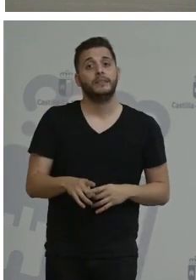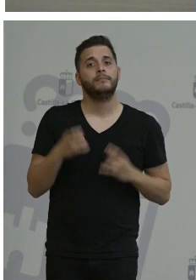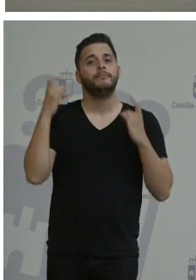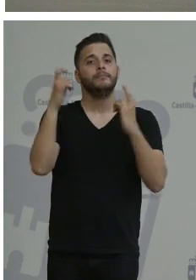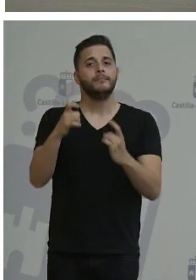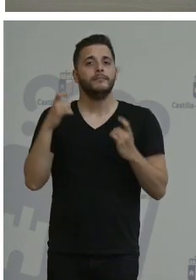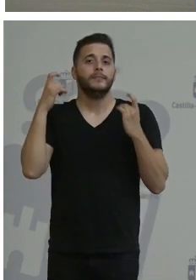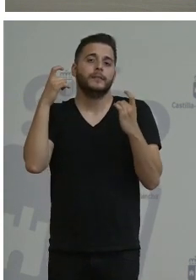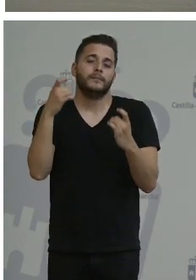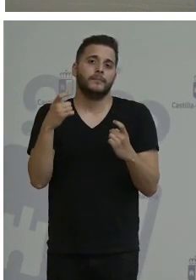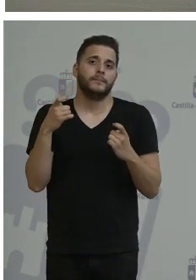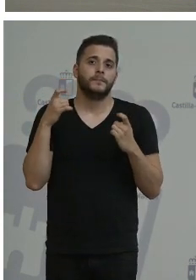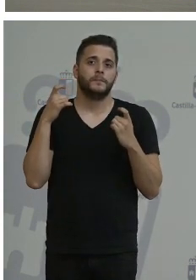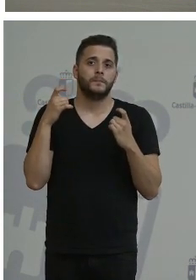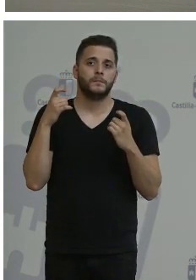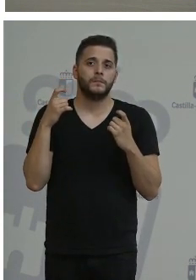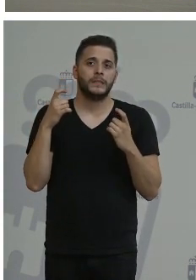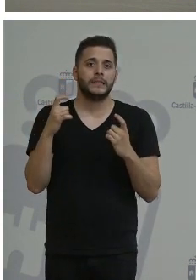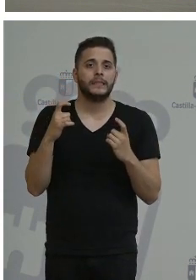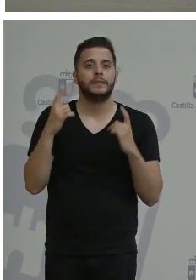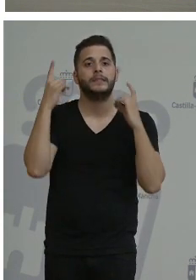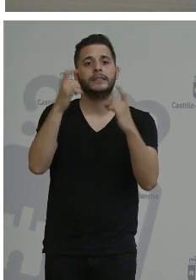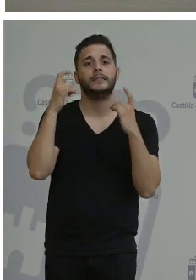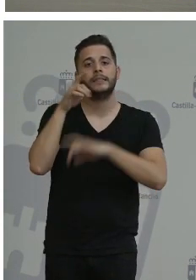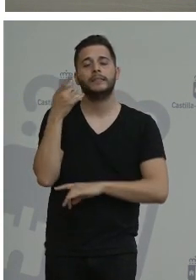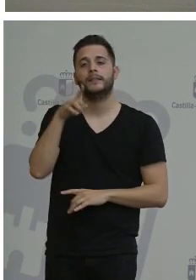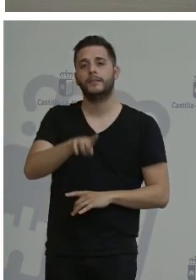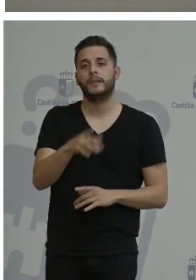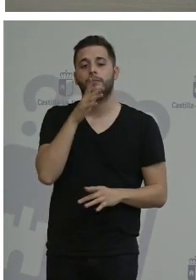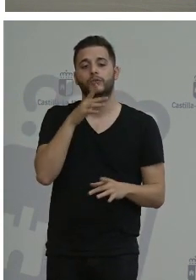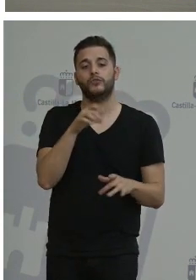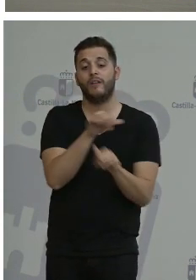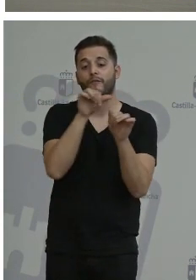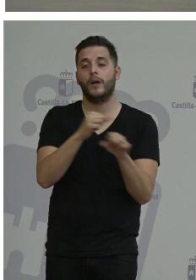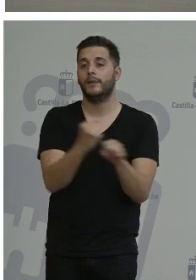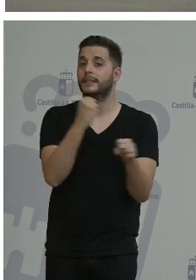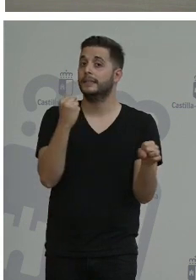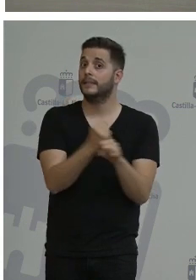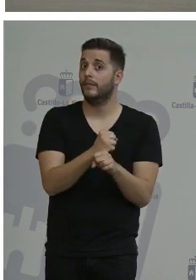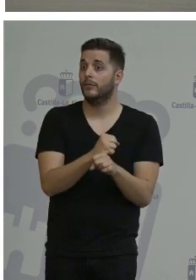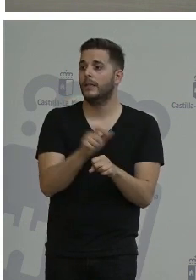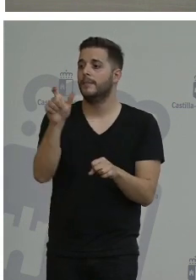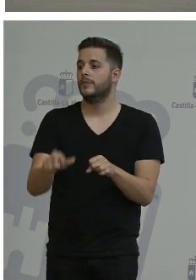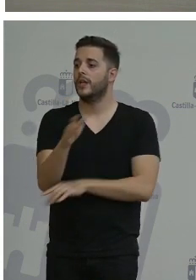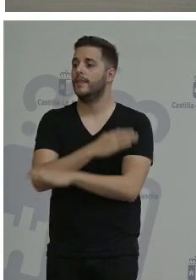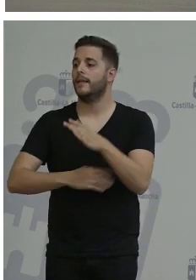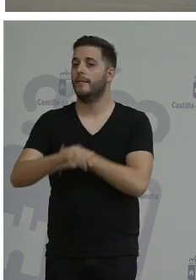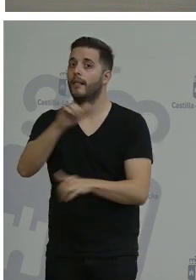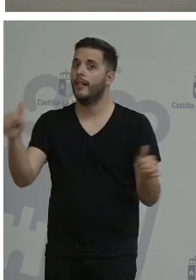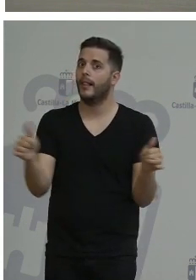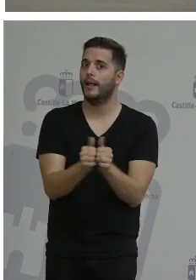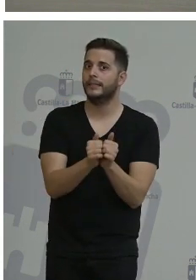cómo va a mejorar también todos los ritmos de trabajo, tener una persona con discapacidad